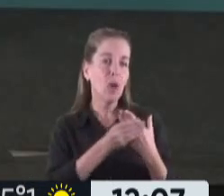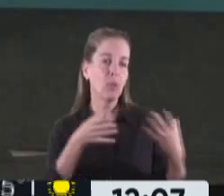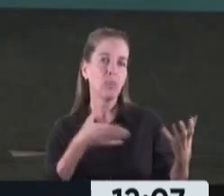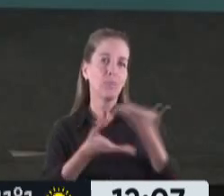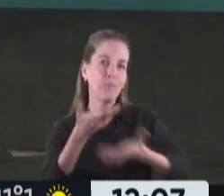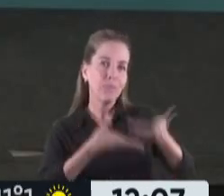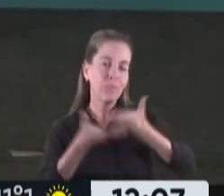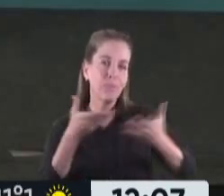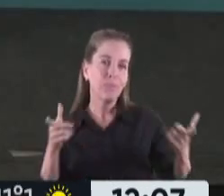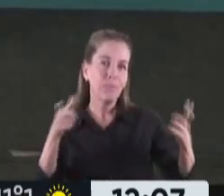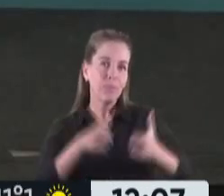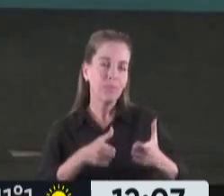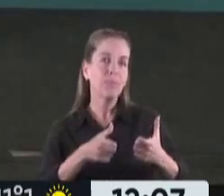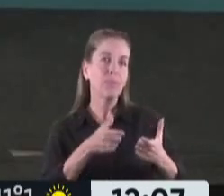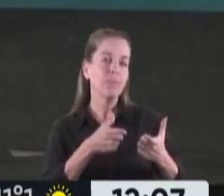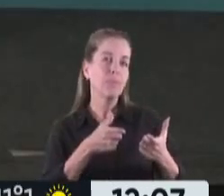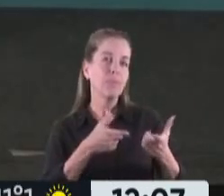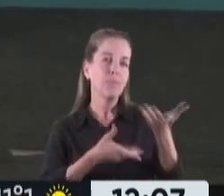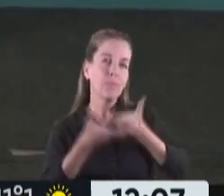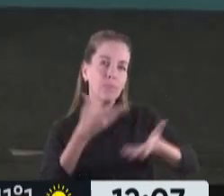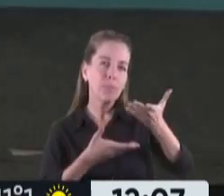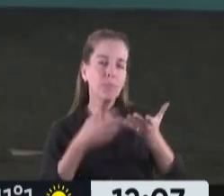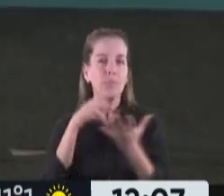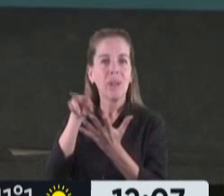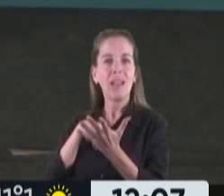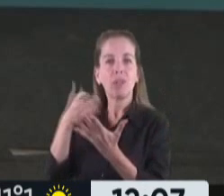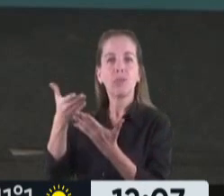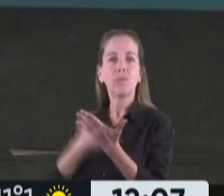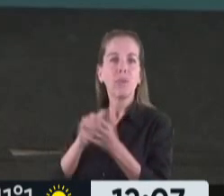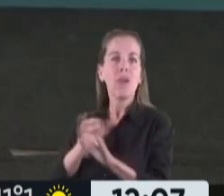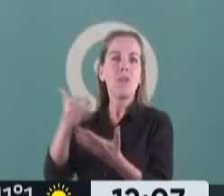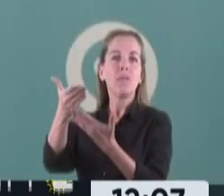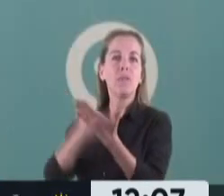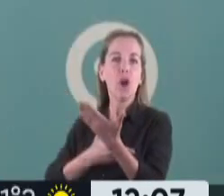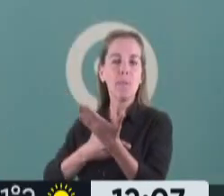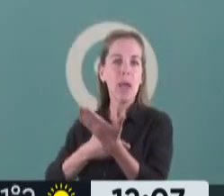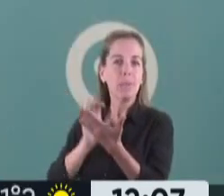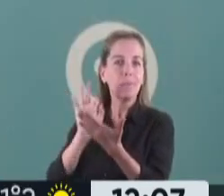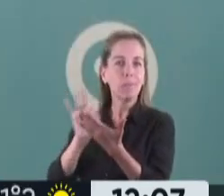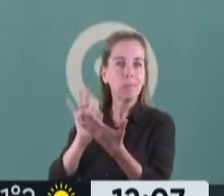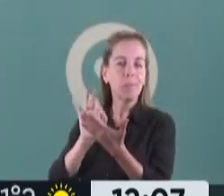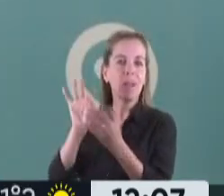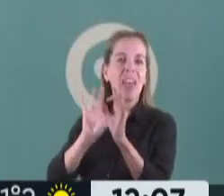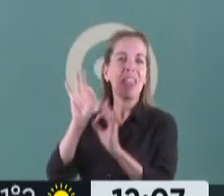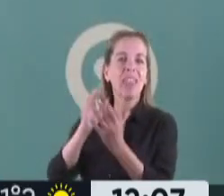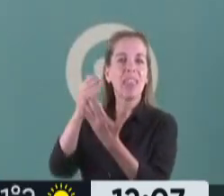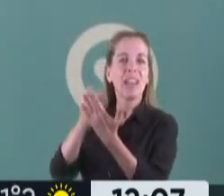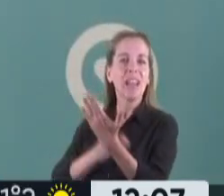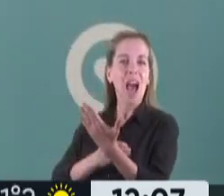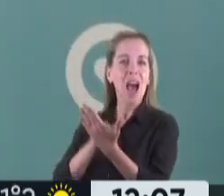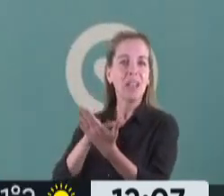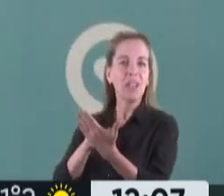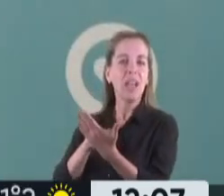particular. Escuchamos un informe muy detallado